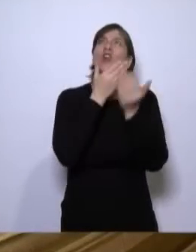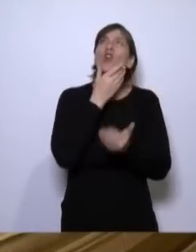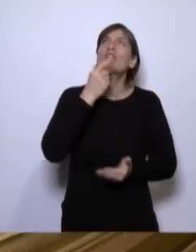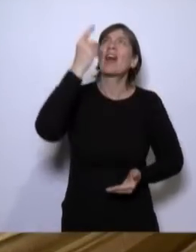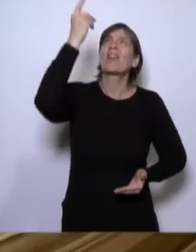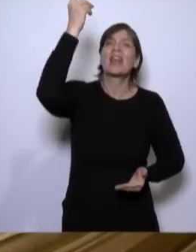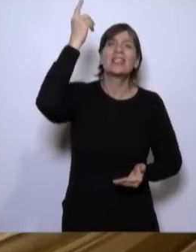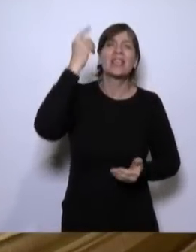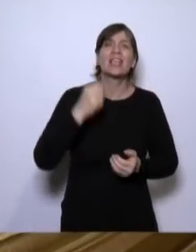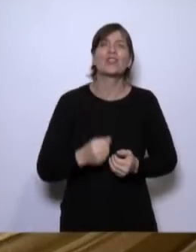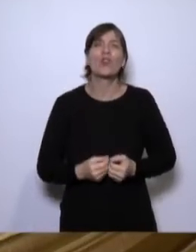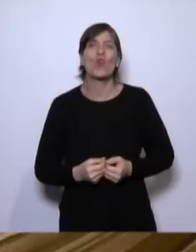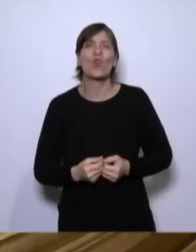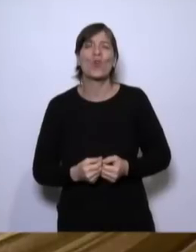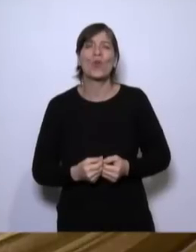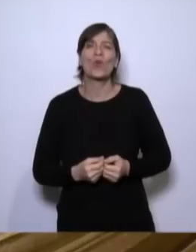en la gloria del